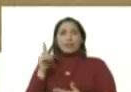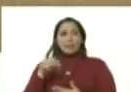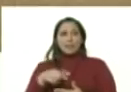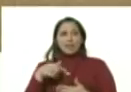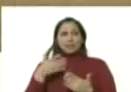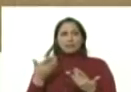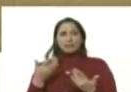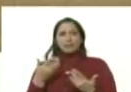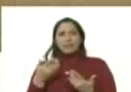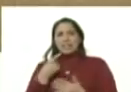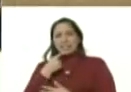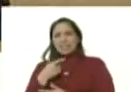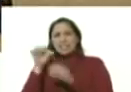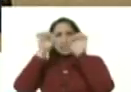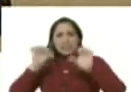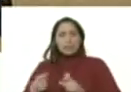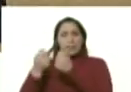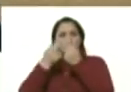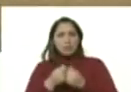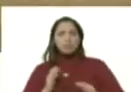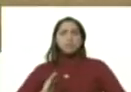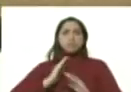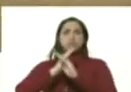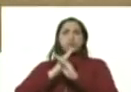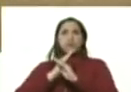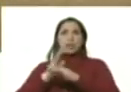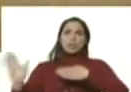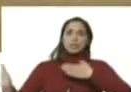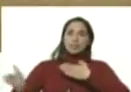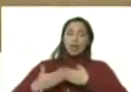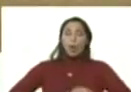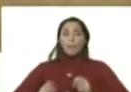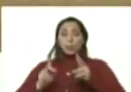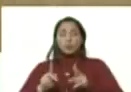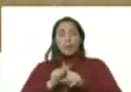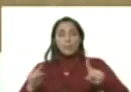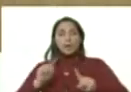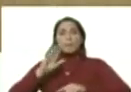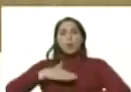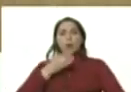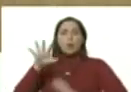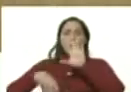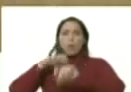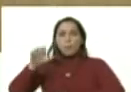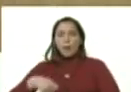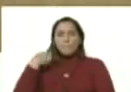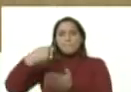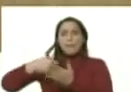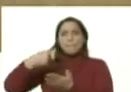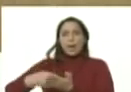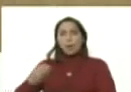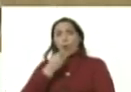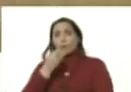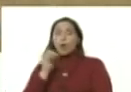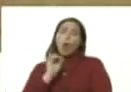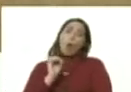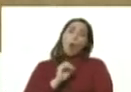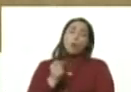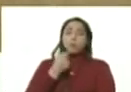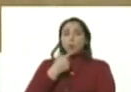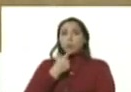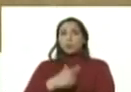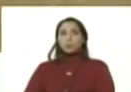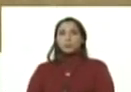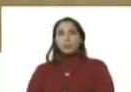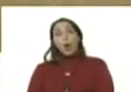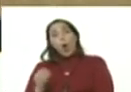el sistema financiero bloquea, cierra las oportunidades para poder comprar, pagar por comida, por alimentos o por lo que